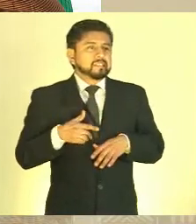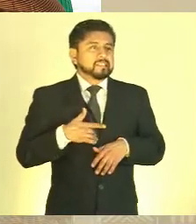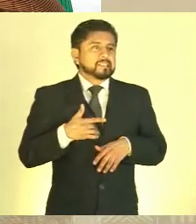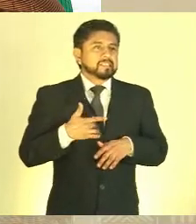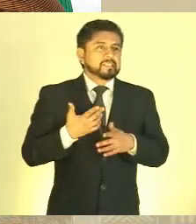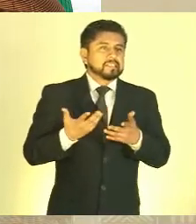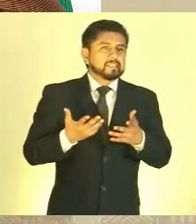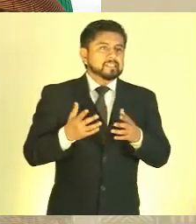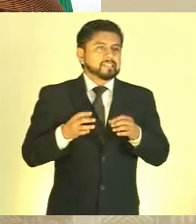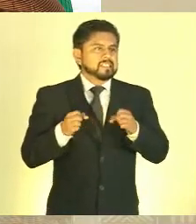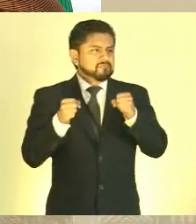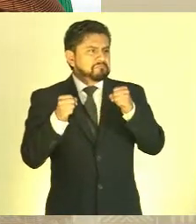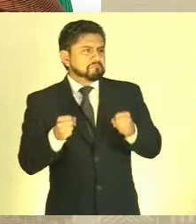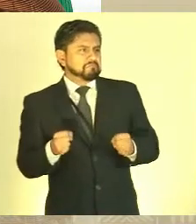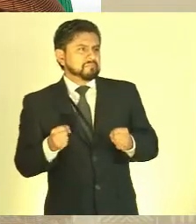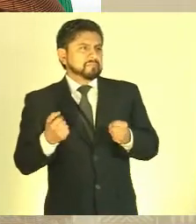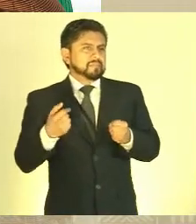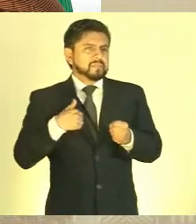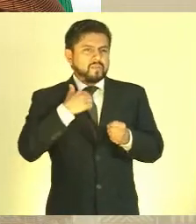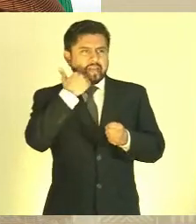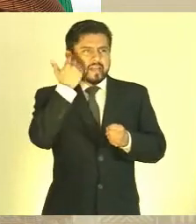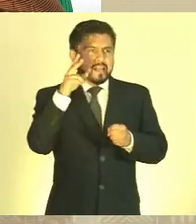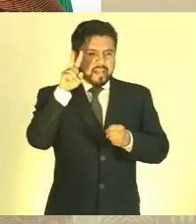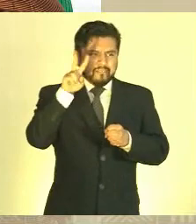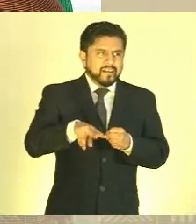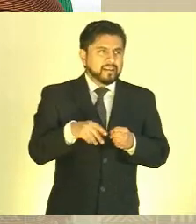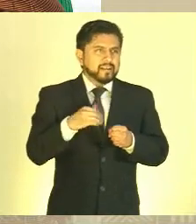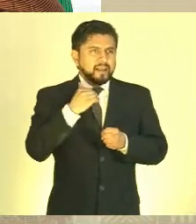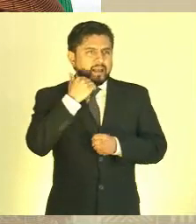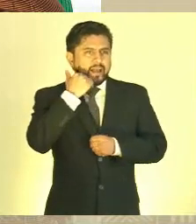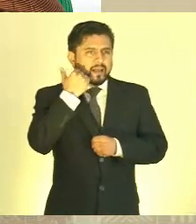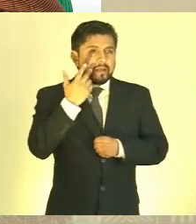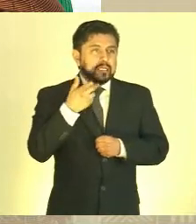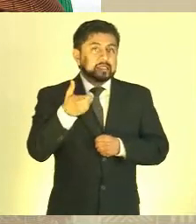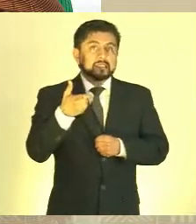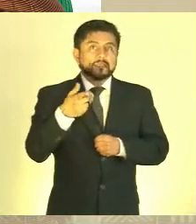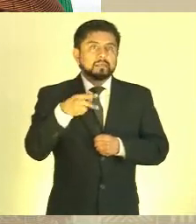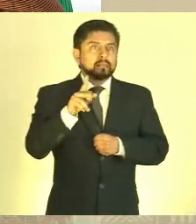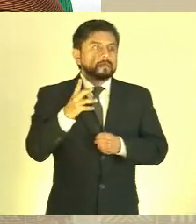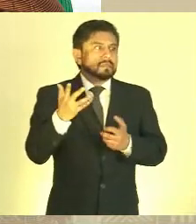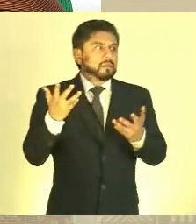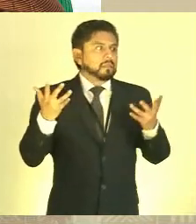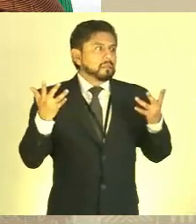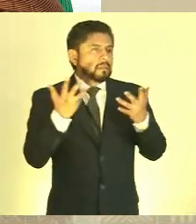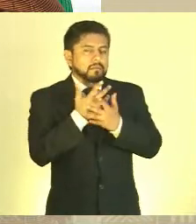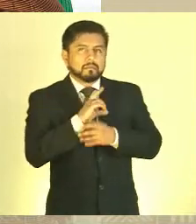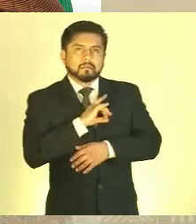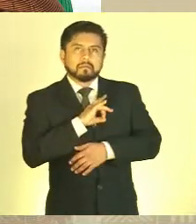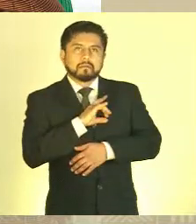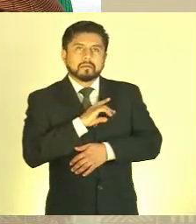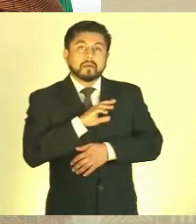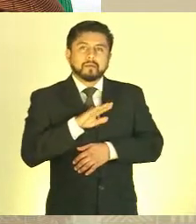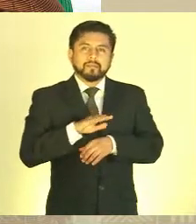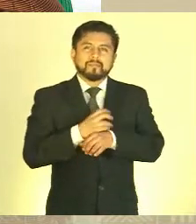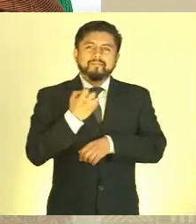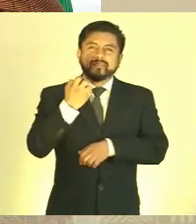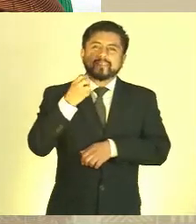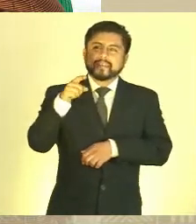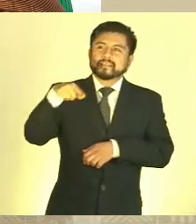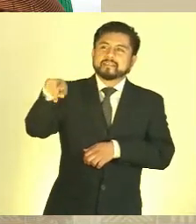detienen seguridades, ¿no? Le da miedo. Y entonces es por eso que